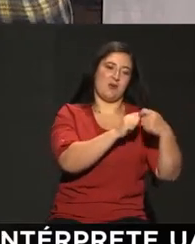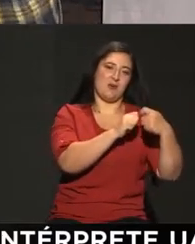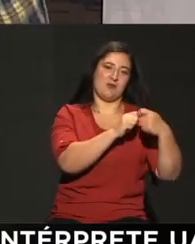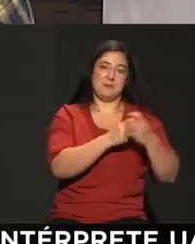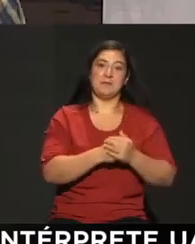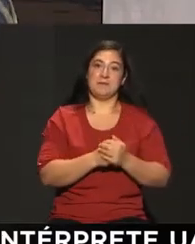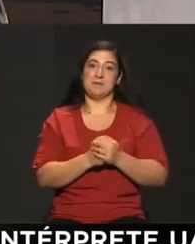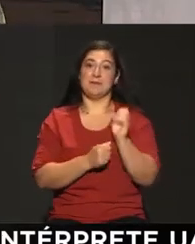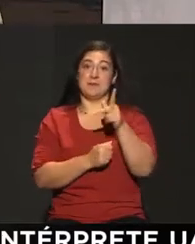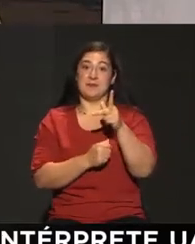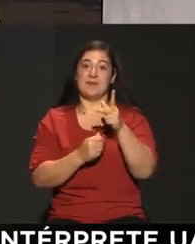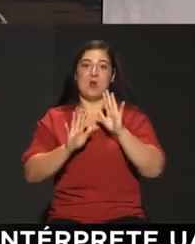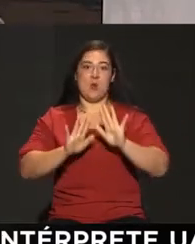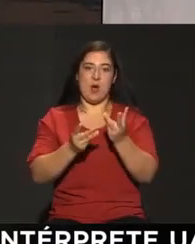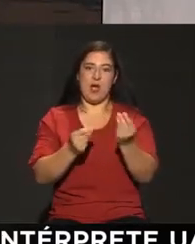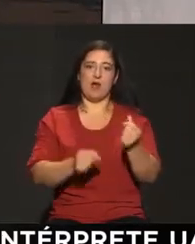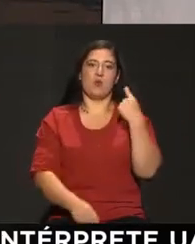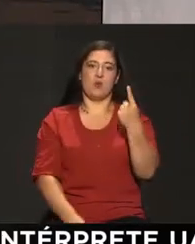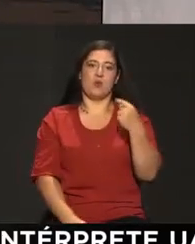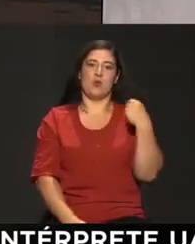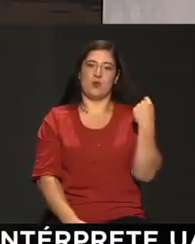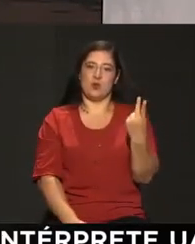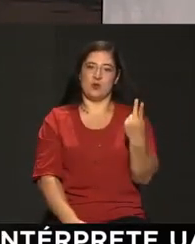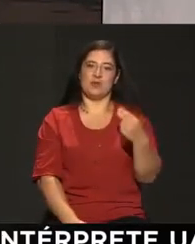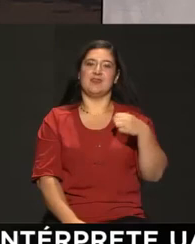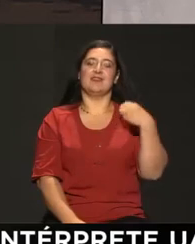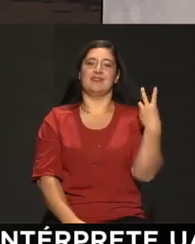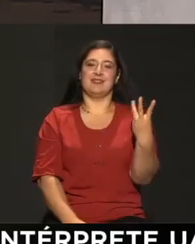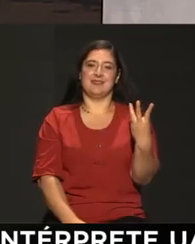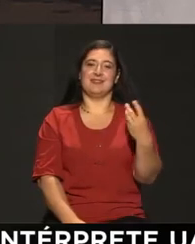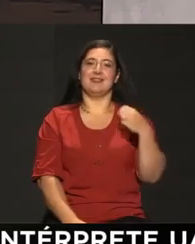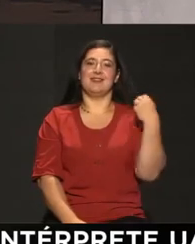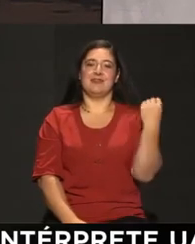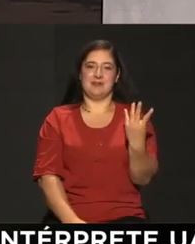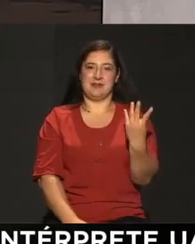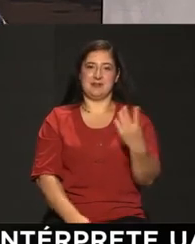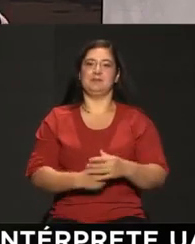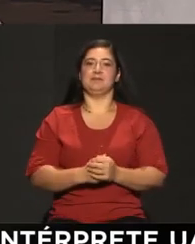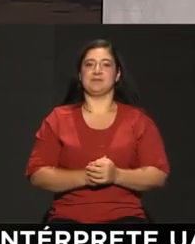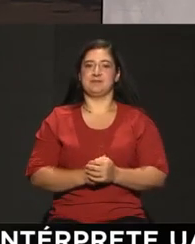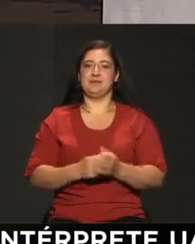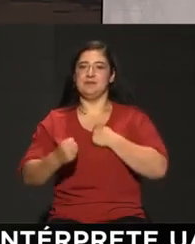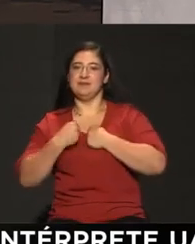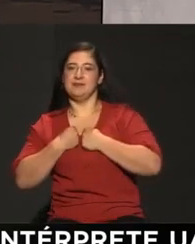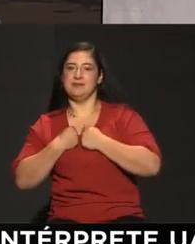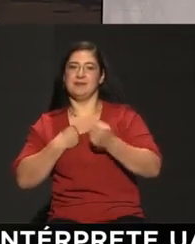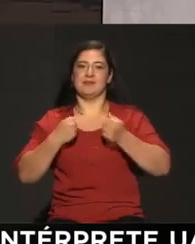acuerdo? Lo cuento despacio y este es el último. Uno, dos, tres, cuatro.